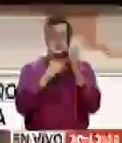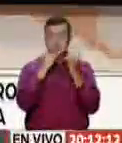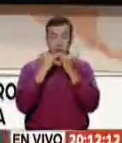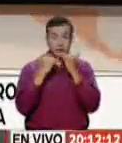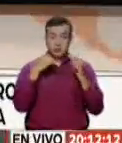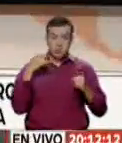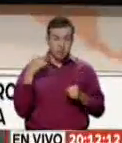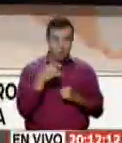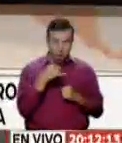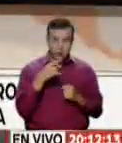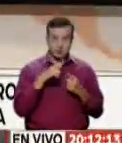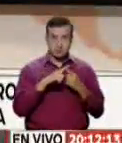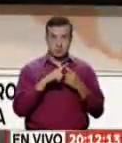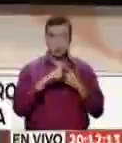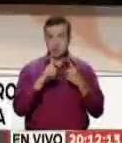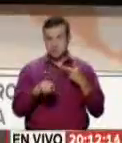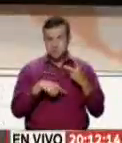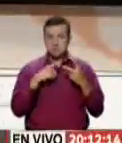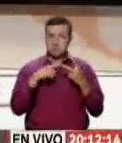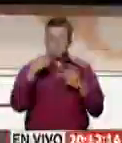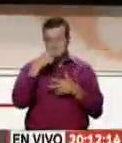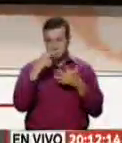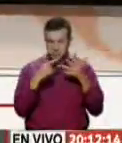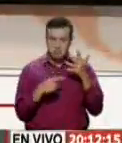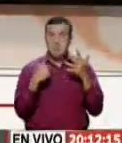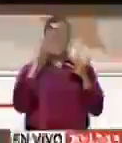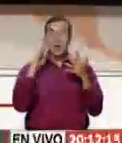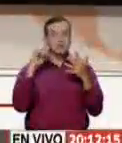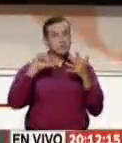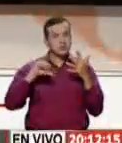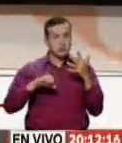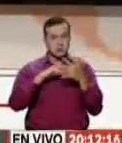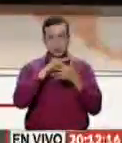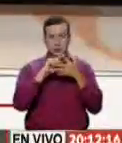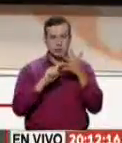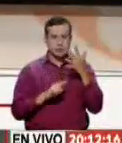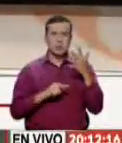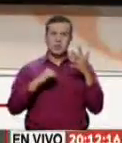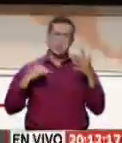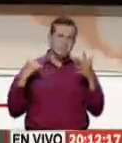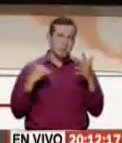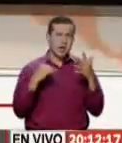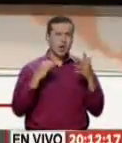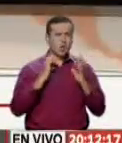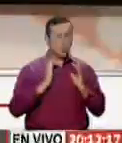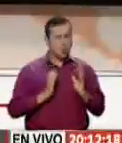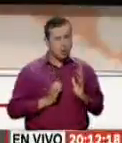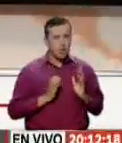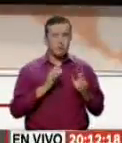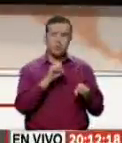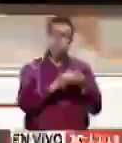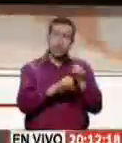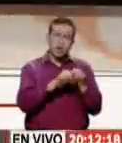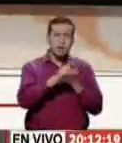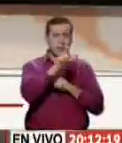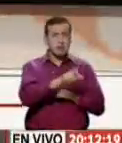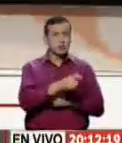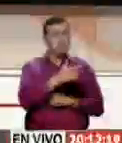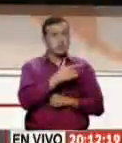violencia sexual ejercida de esa naturaleza, causando grave daño físico y emocional a la